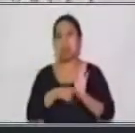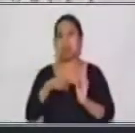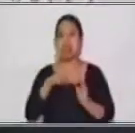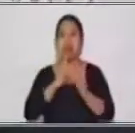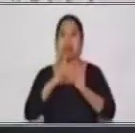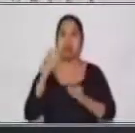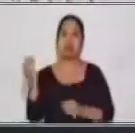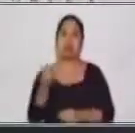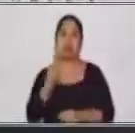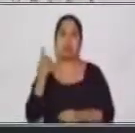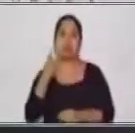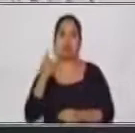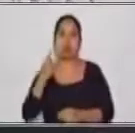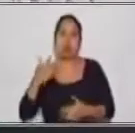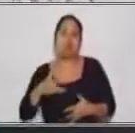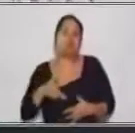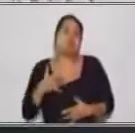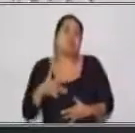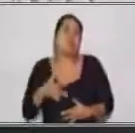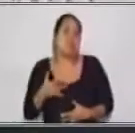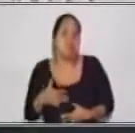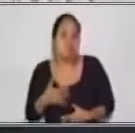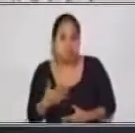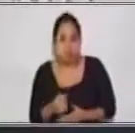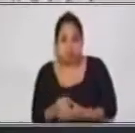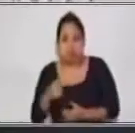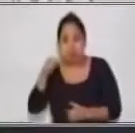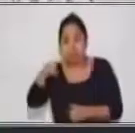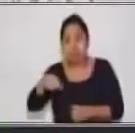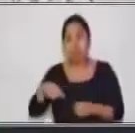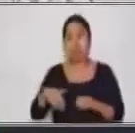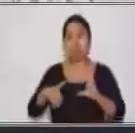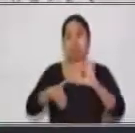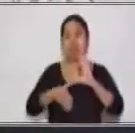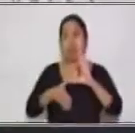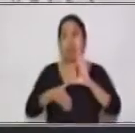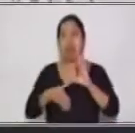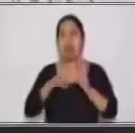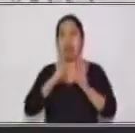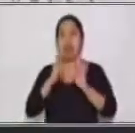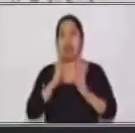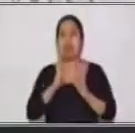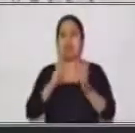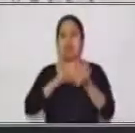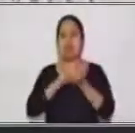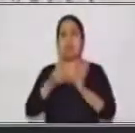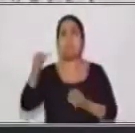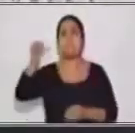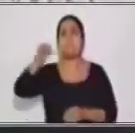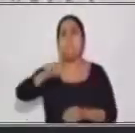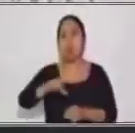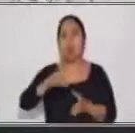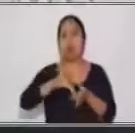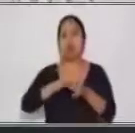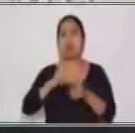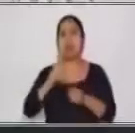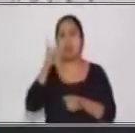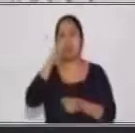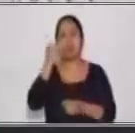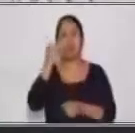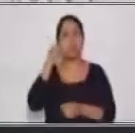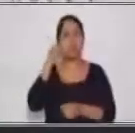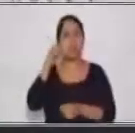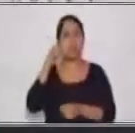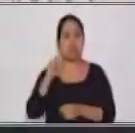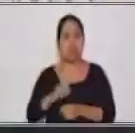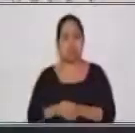del romanticismo, aquí directamente en América, le llaman el mal del siglo, porque tenían un amor exacerbado a la patria